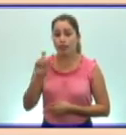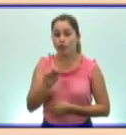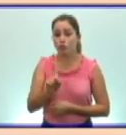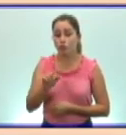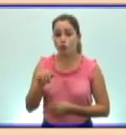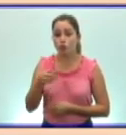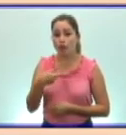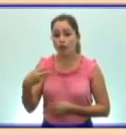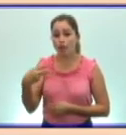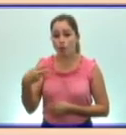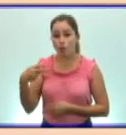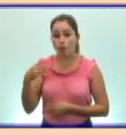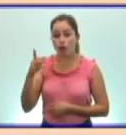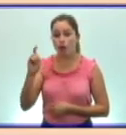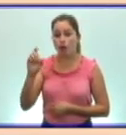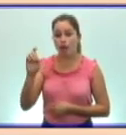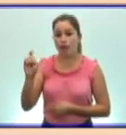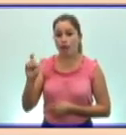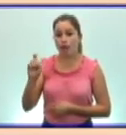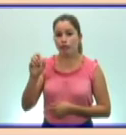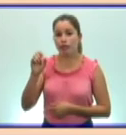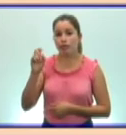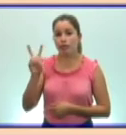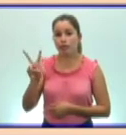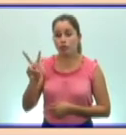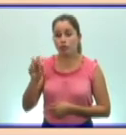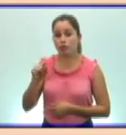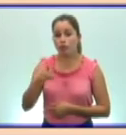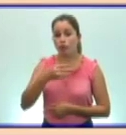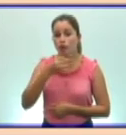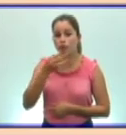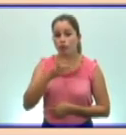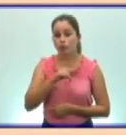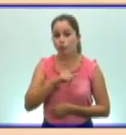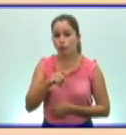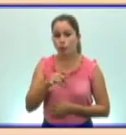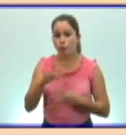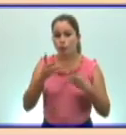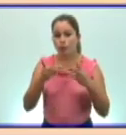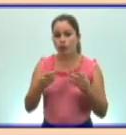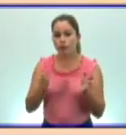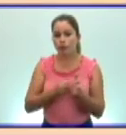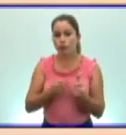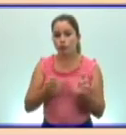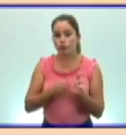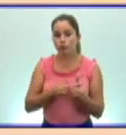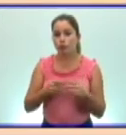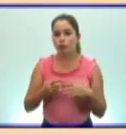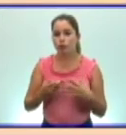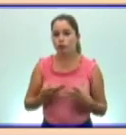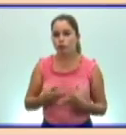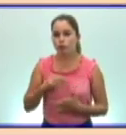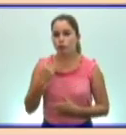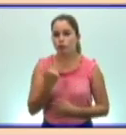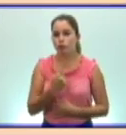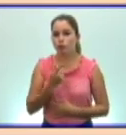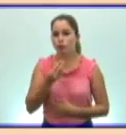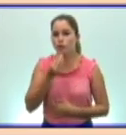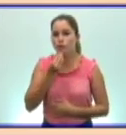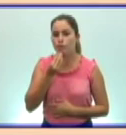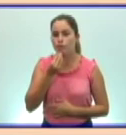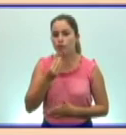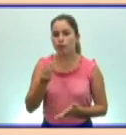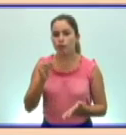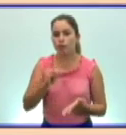porque estamos hablando de una única muestra de soluto, entonces nosotros podemos plantear esta tercera